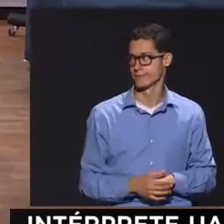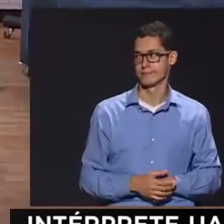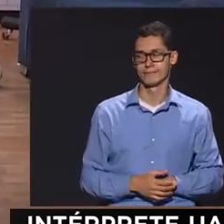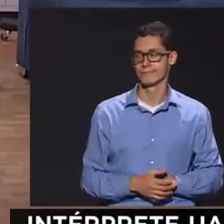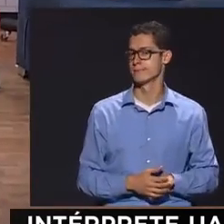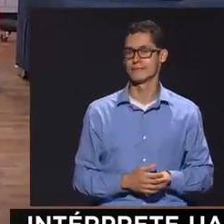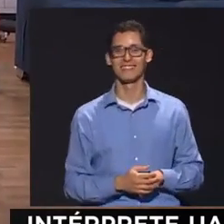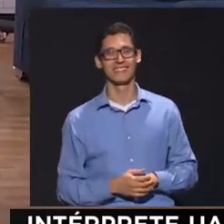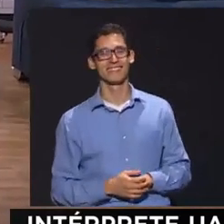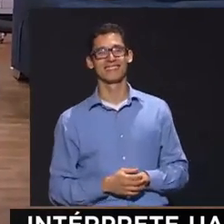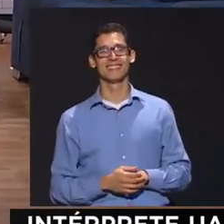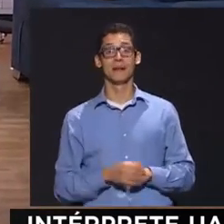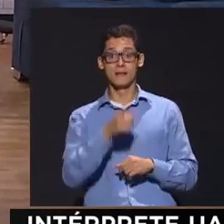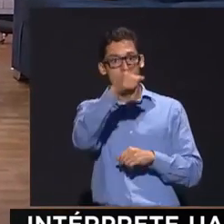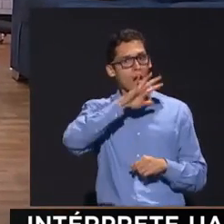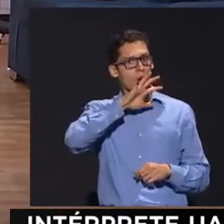a